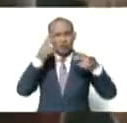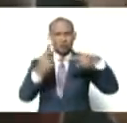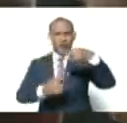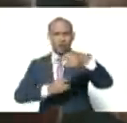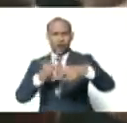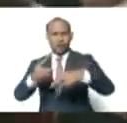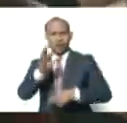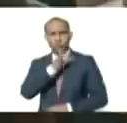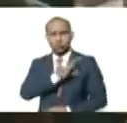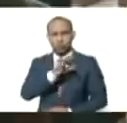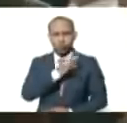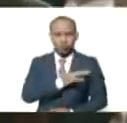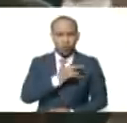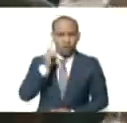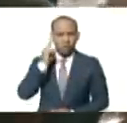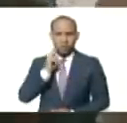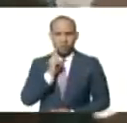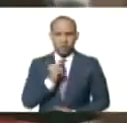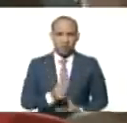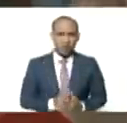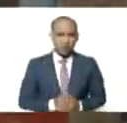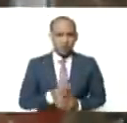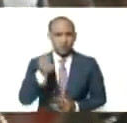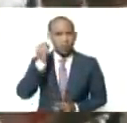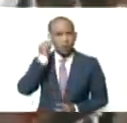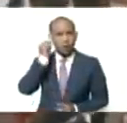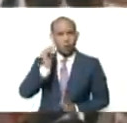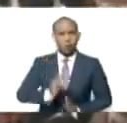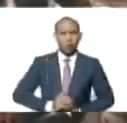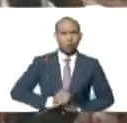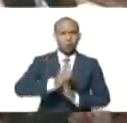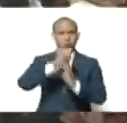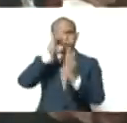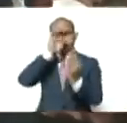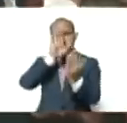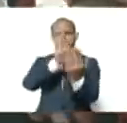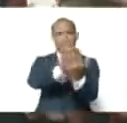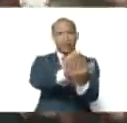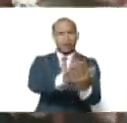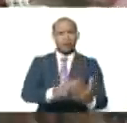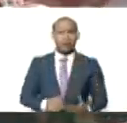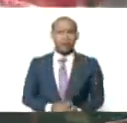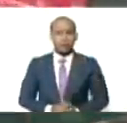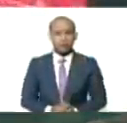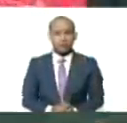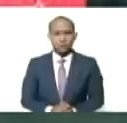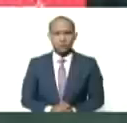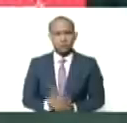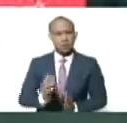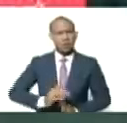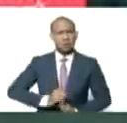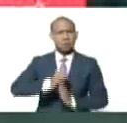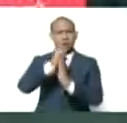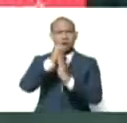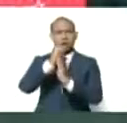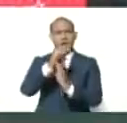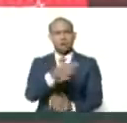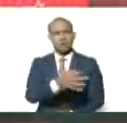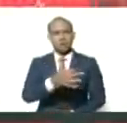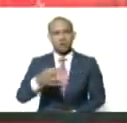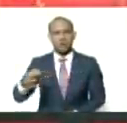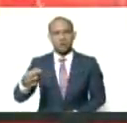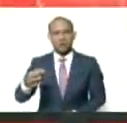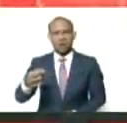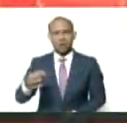revolución y el socialismo bolivariano, que la mujer esté al frente del liderazgo, de